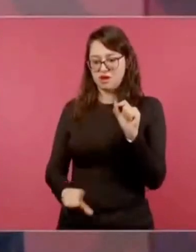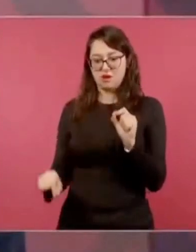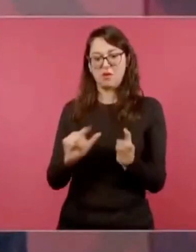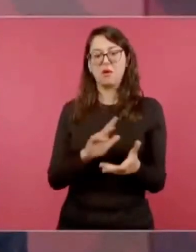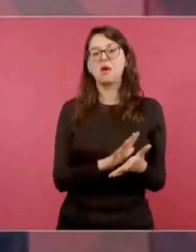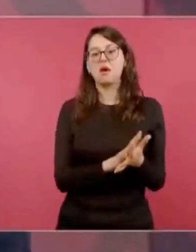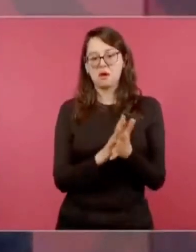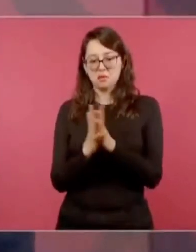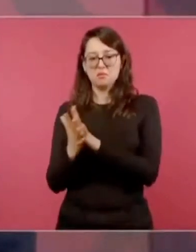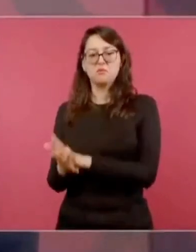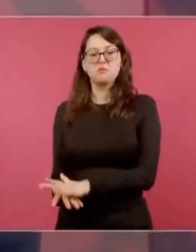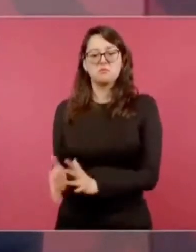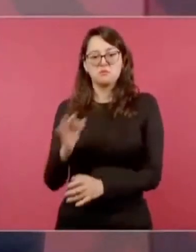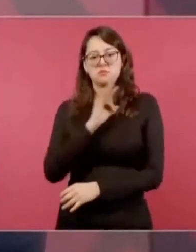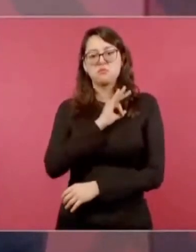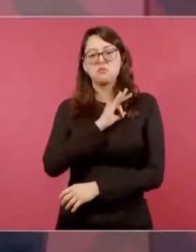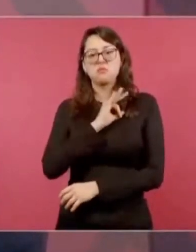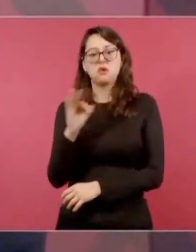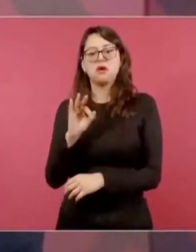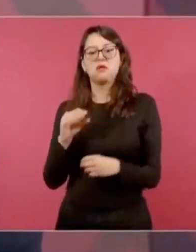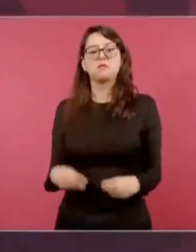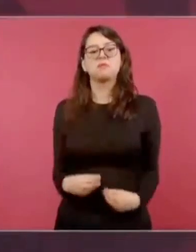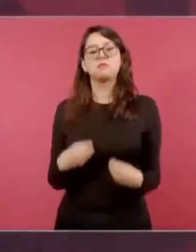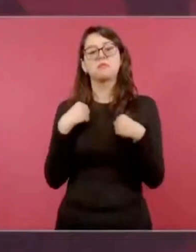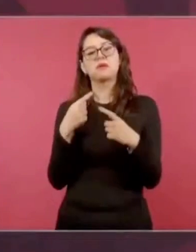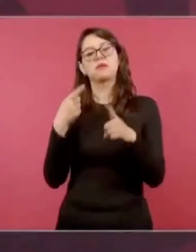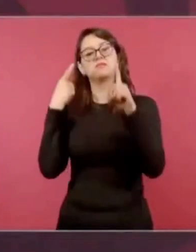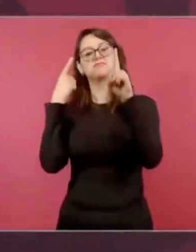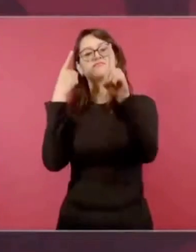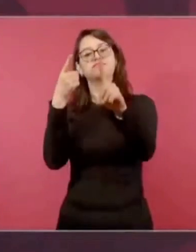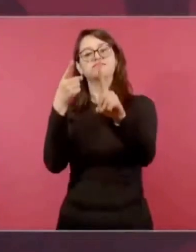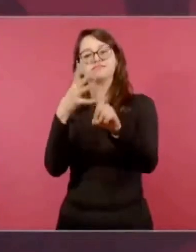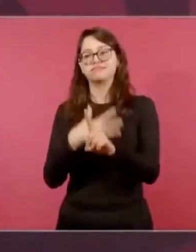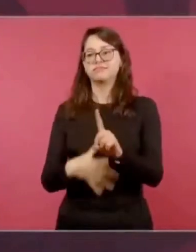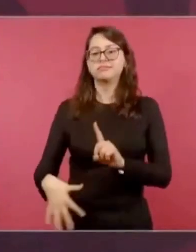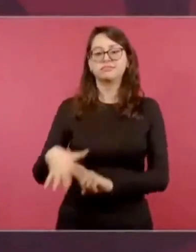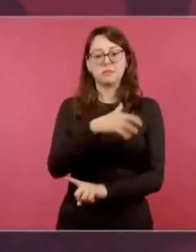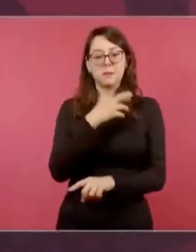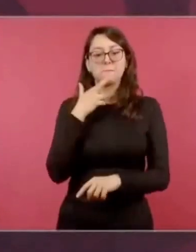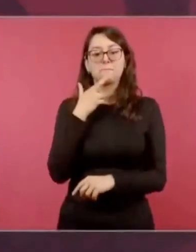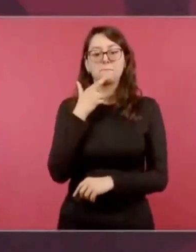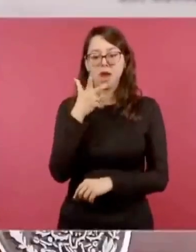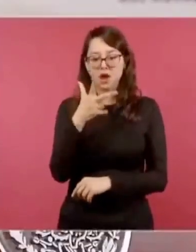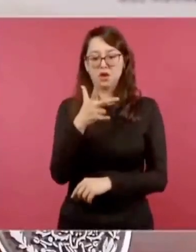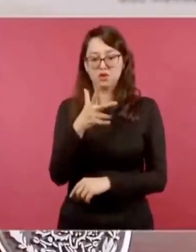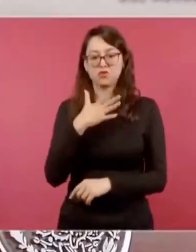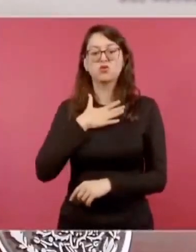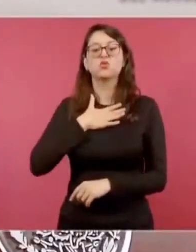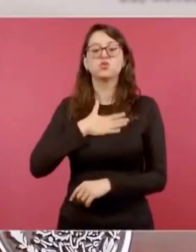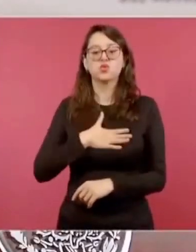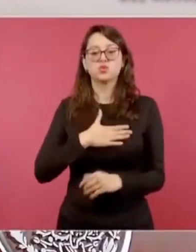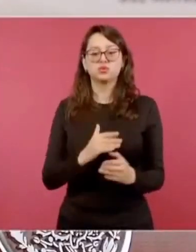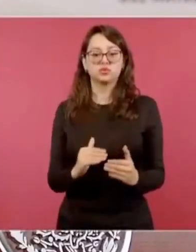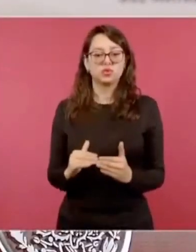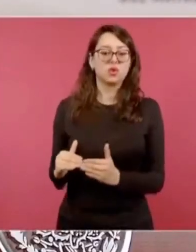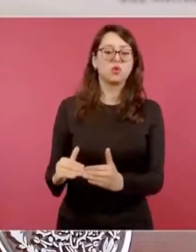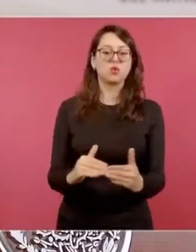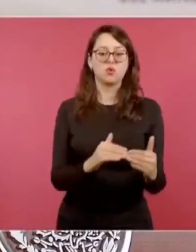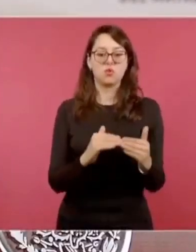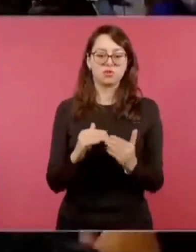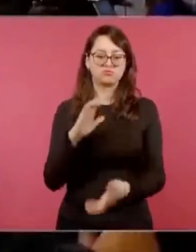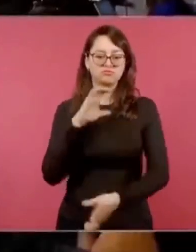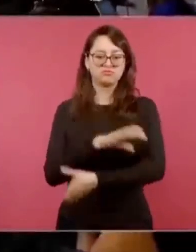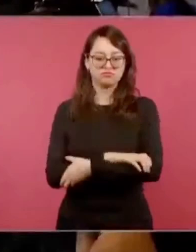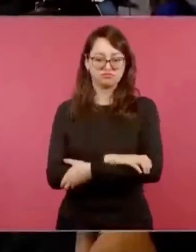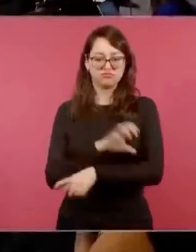y alcanzar el ideal de vivir en una sociedad mejor, más justa, igualitaria y